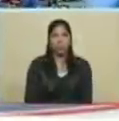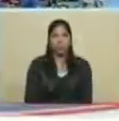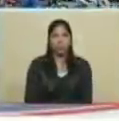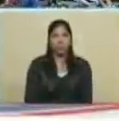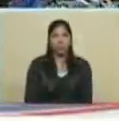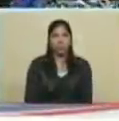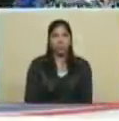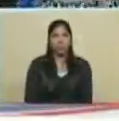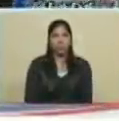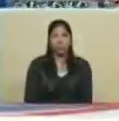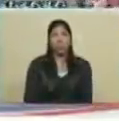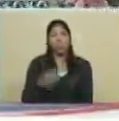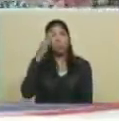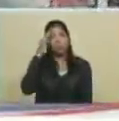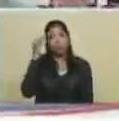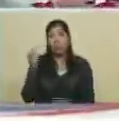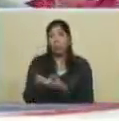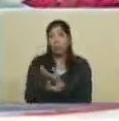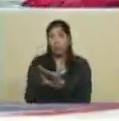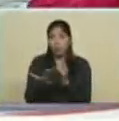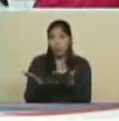Que Dios las bendiga, muchachos.